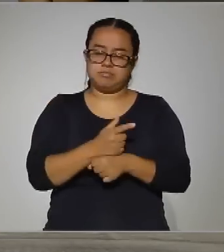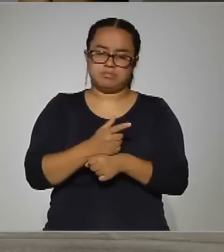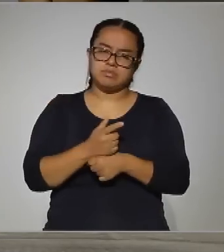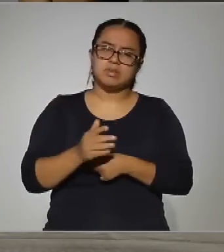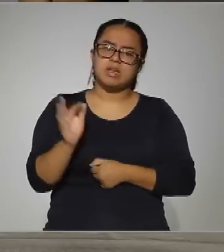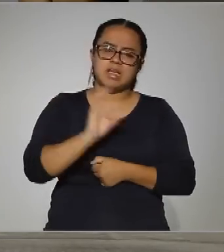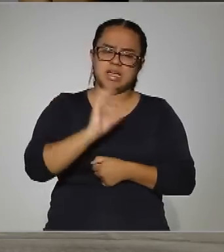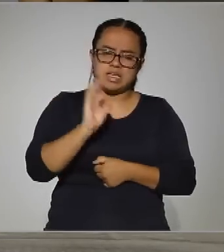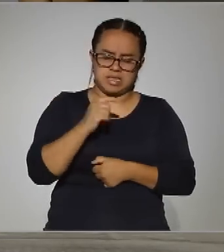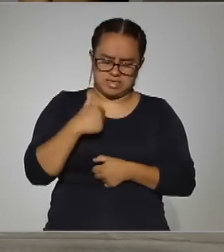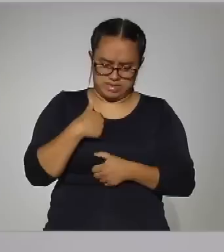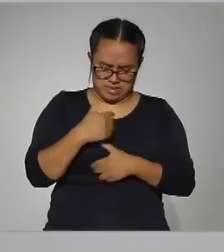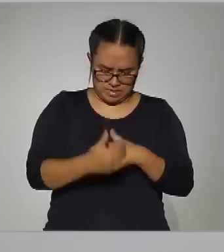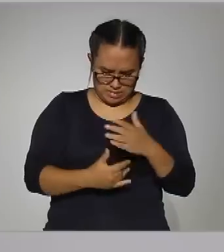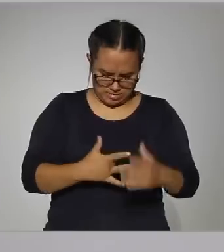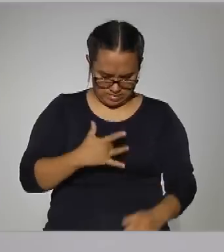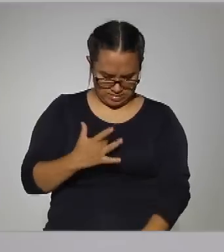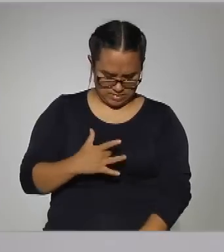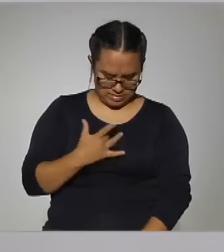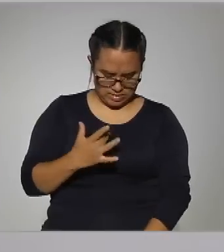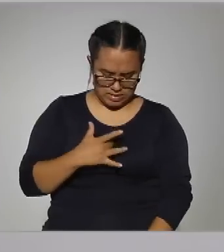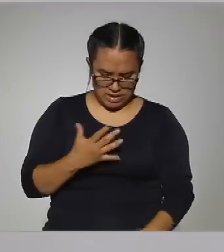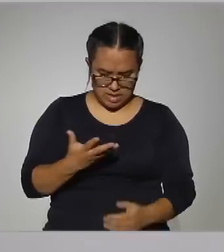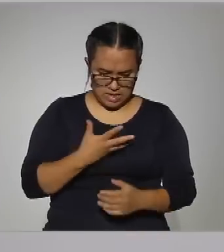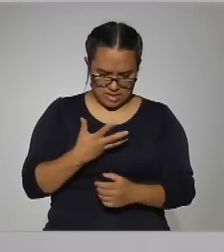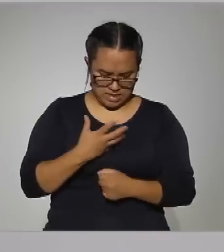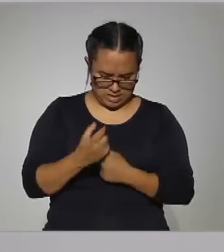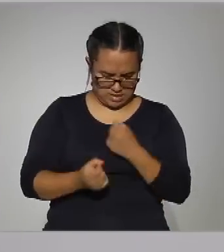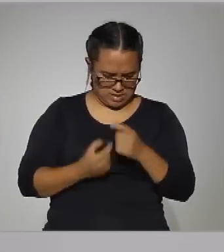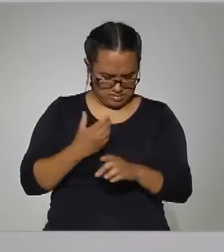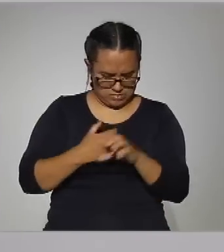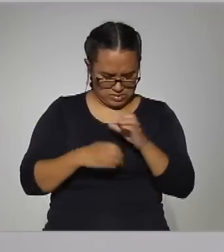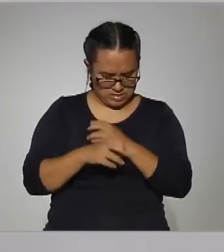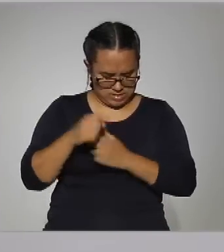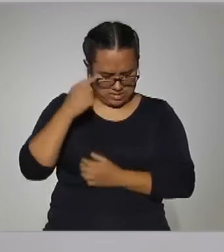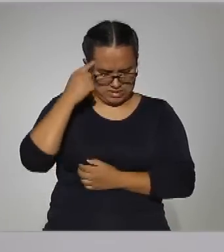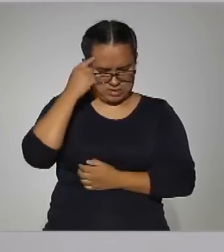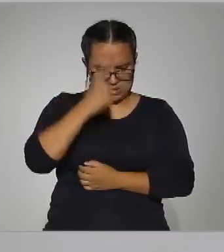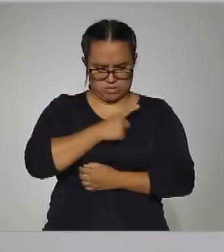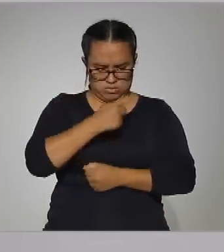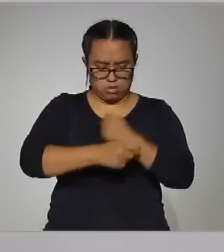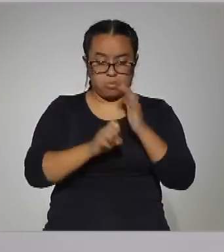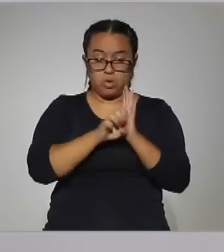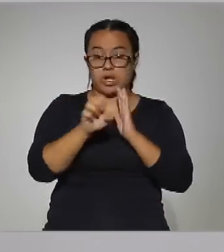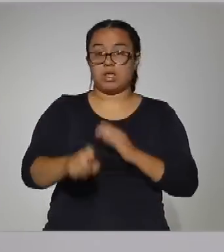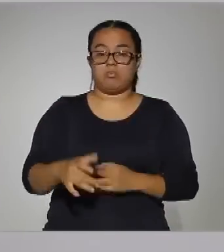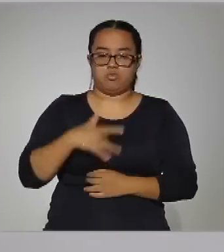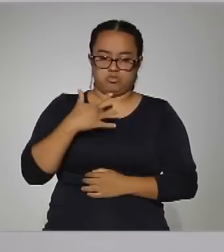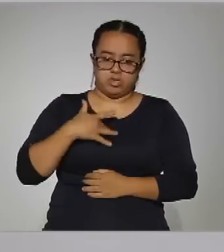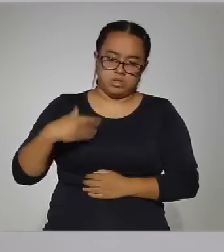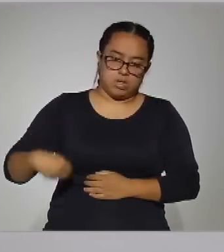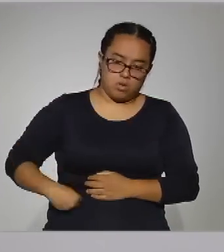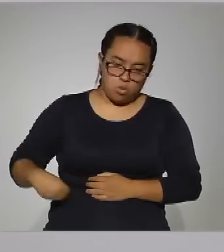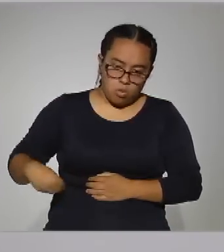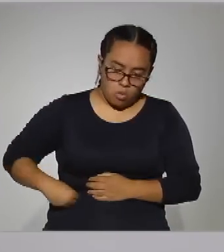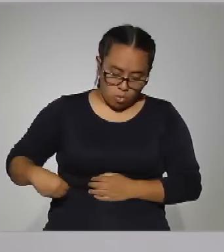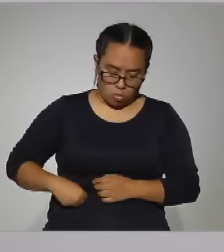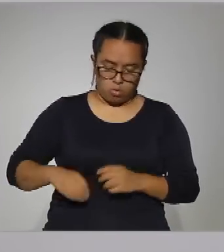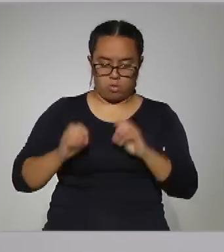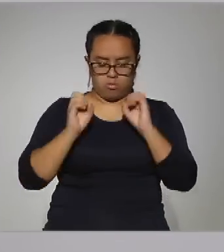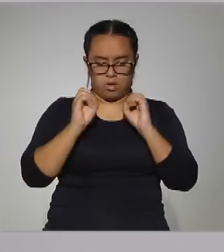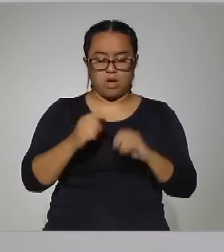un efecto ahí, y pueden haber algunos operadores inconscientes, como puede ser la culpa, como puede ser de pronto